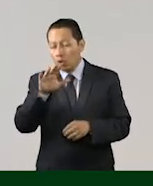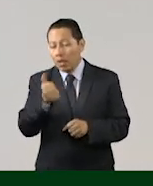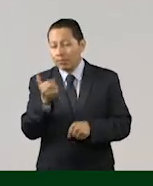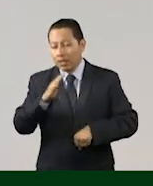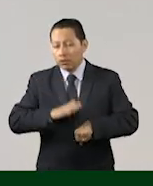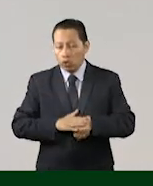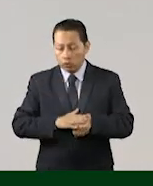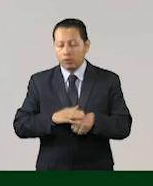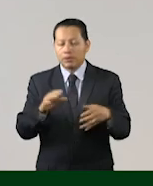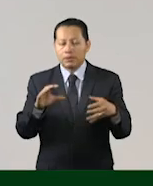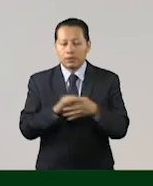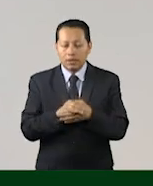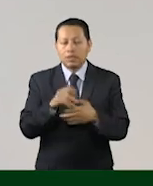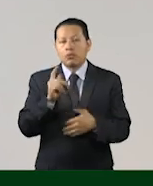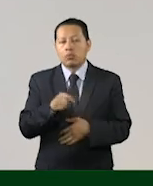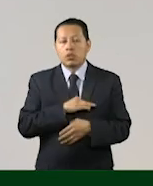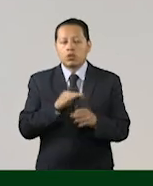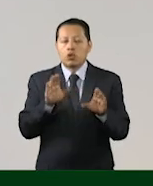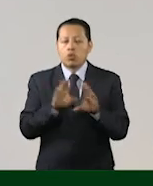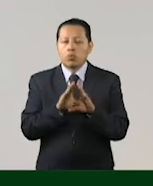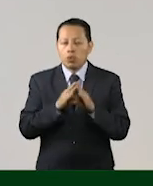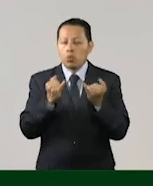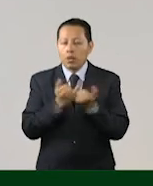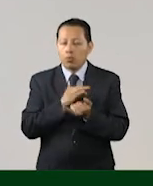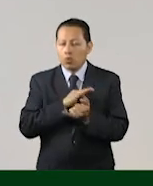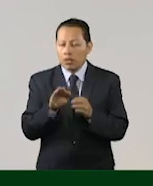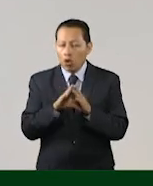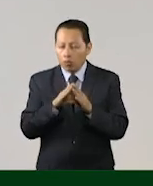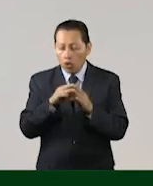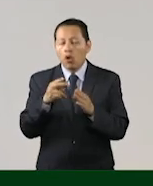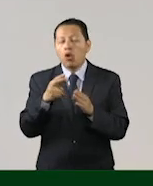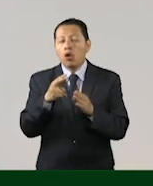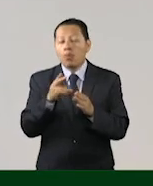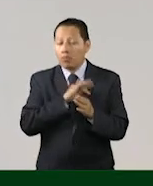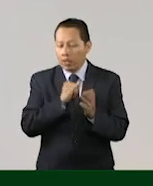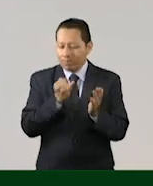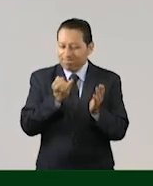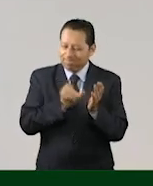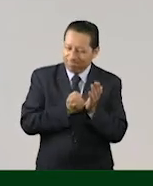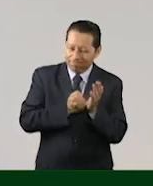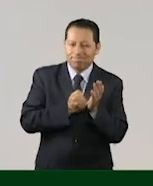administraciones desconcentradas, así como de unificar los criterios de fiscalización a nivel